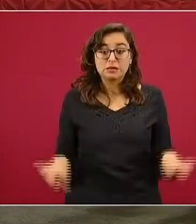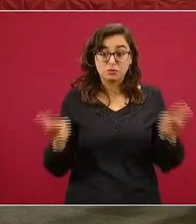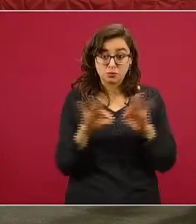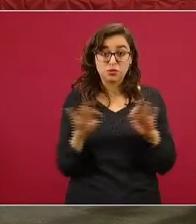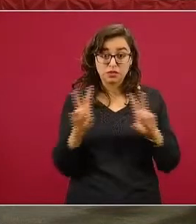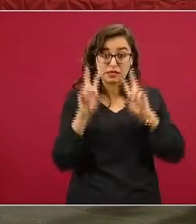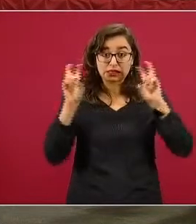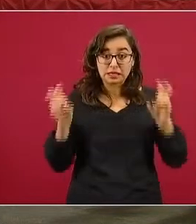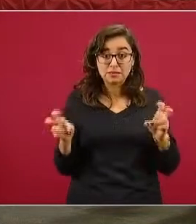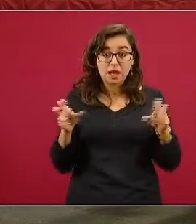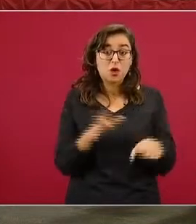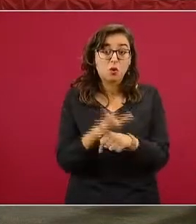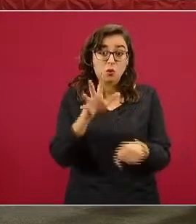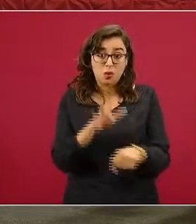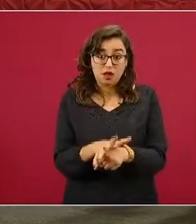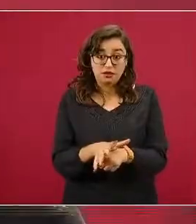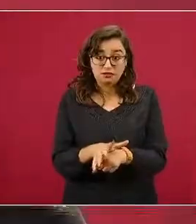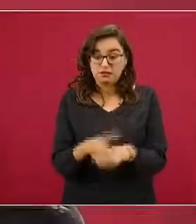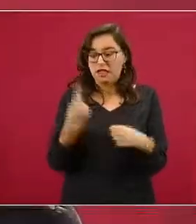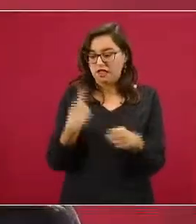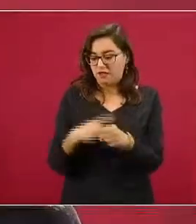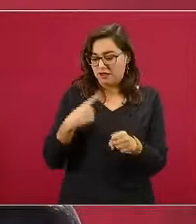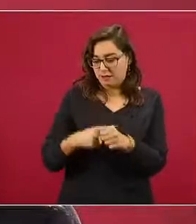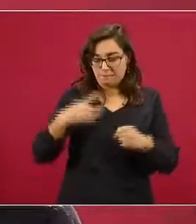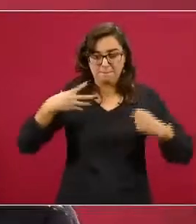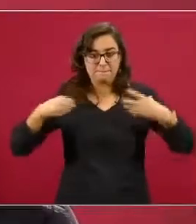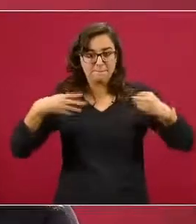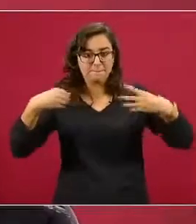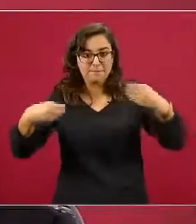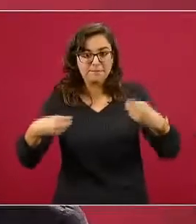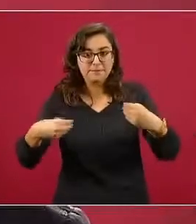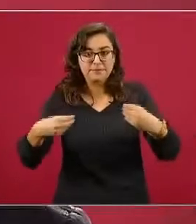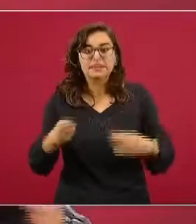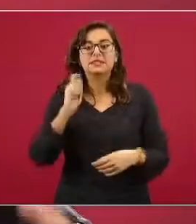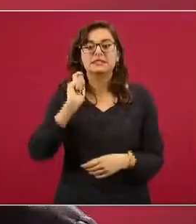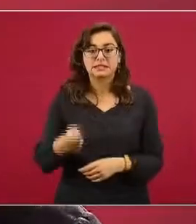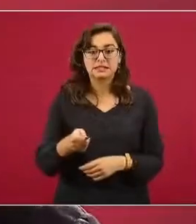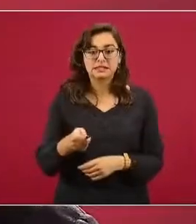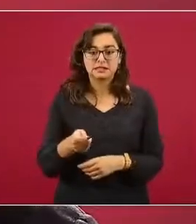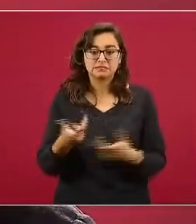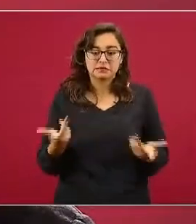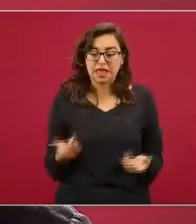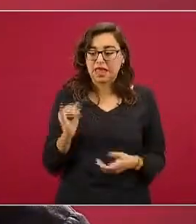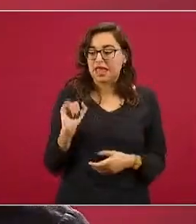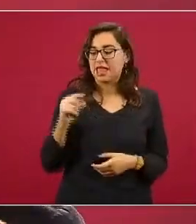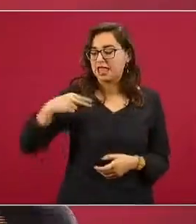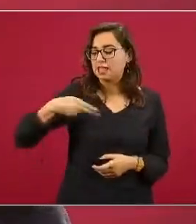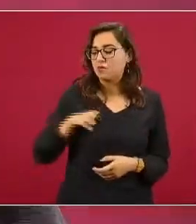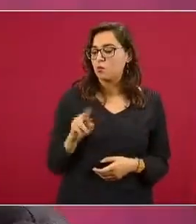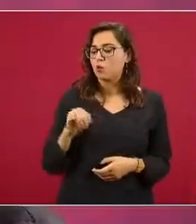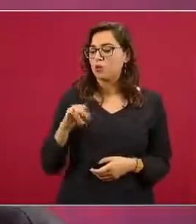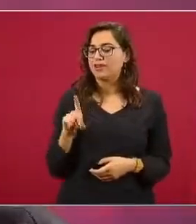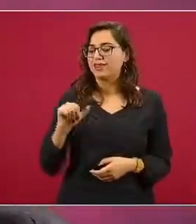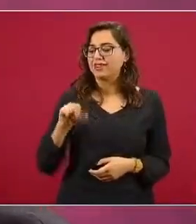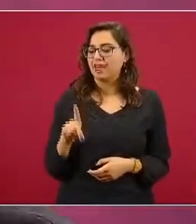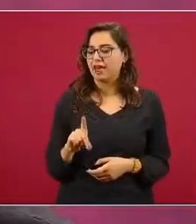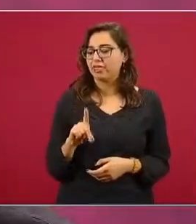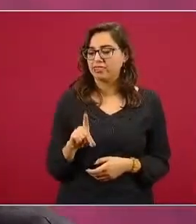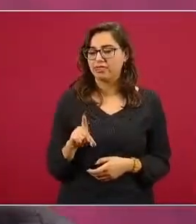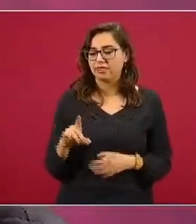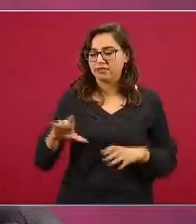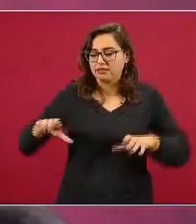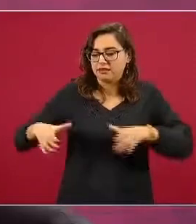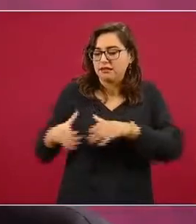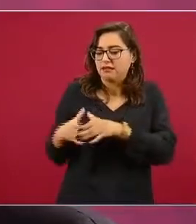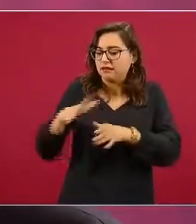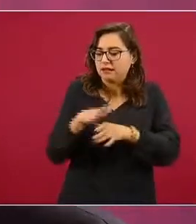importante en epidemiología de las enfermedades infecciosas que se llama inmunidad de rebaño. Esto, a lo largo de la